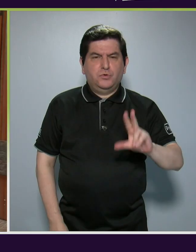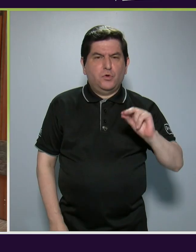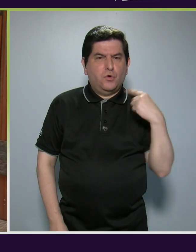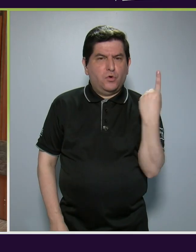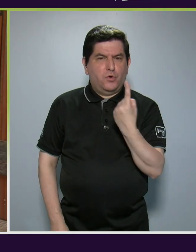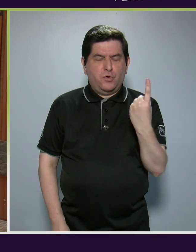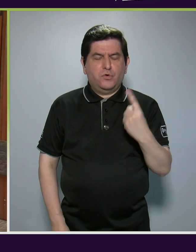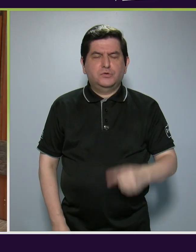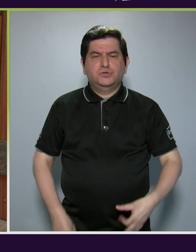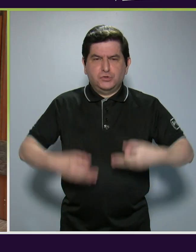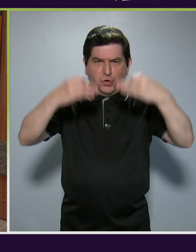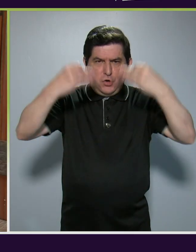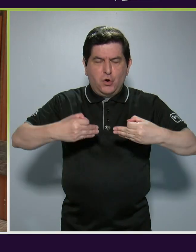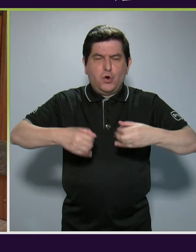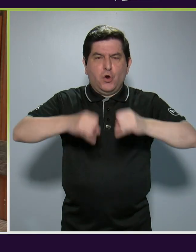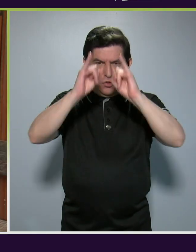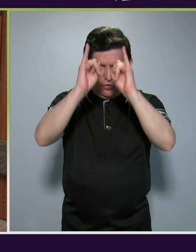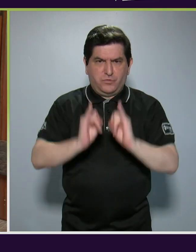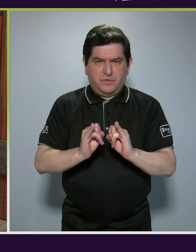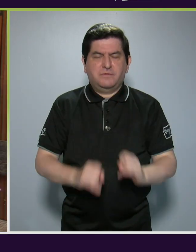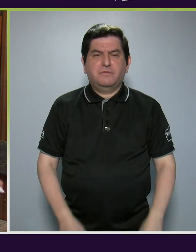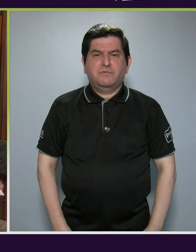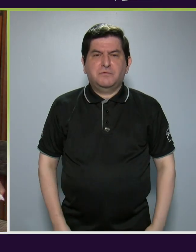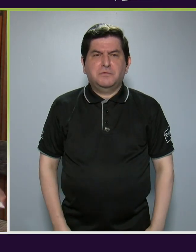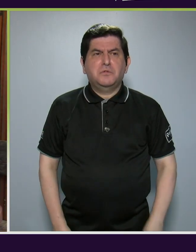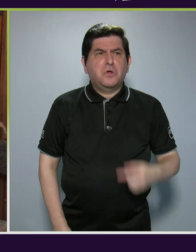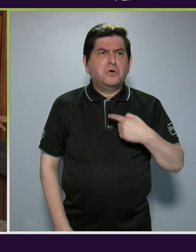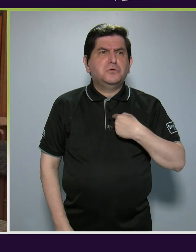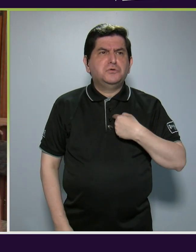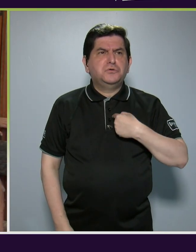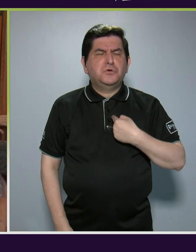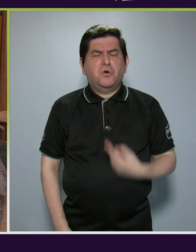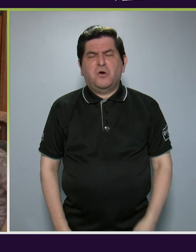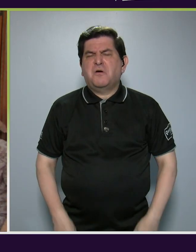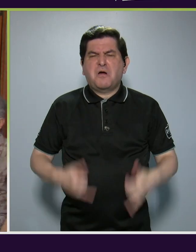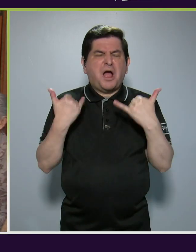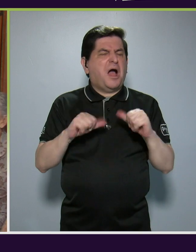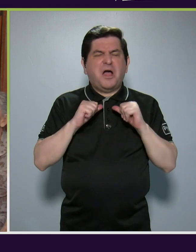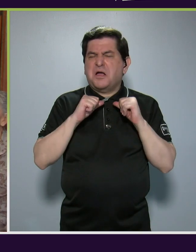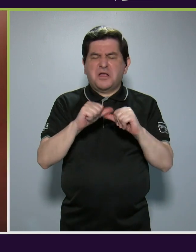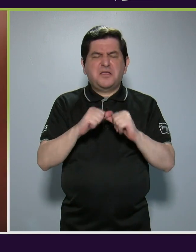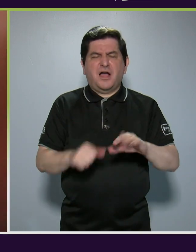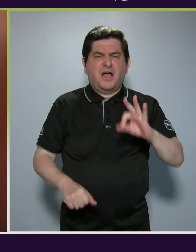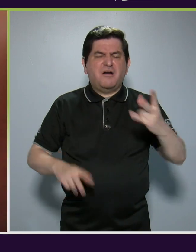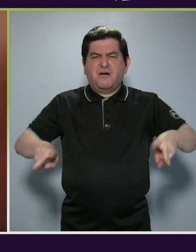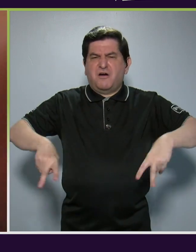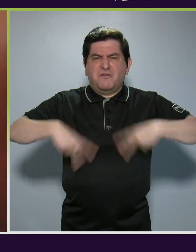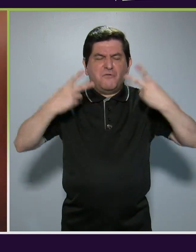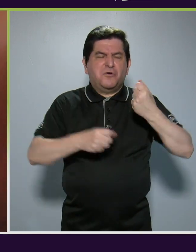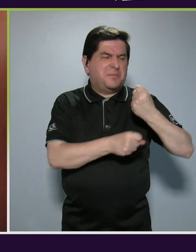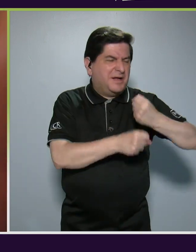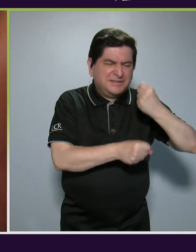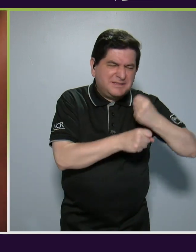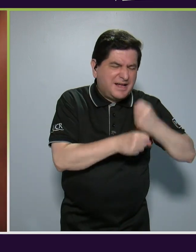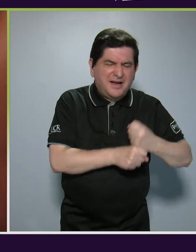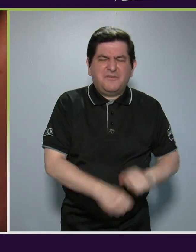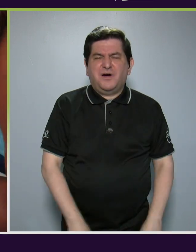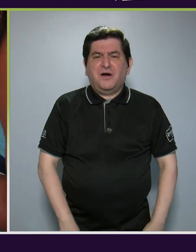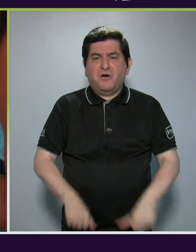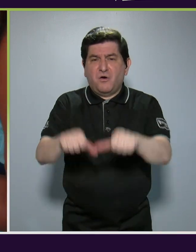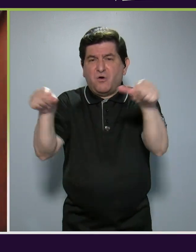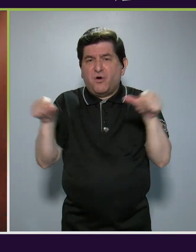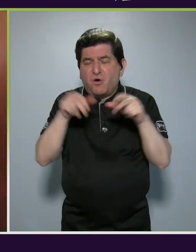decisión individual, ¿verdad? Porque sí, claro, yo podría decir, bueno, doy la batalla por perdida, mi estilo de vida, por mi trabajo, por la zona en donde vivo, a lo que yo